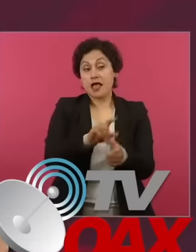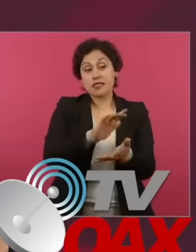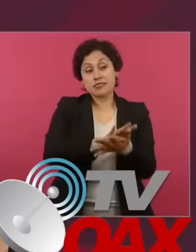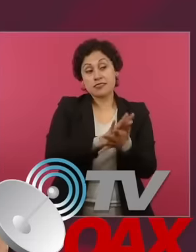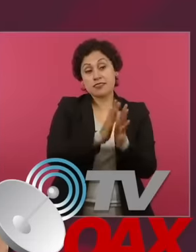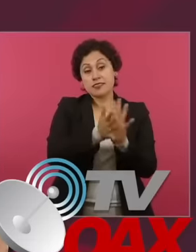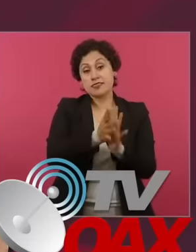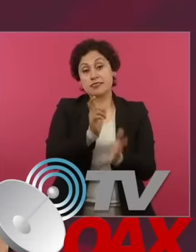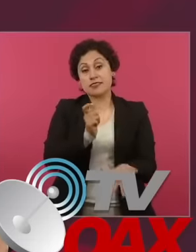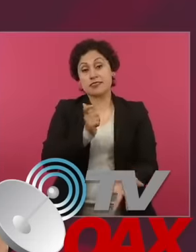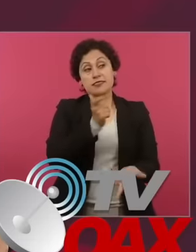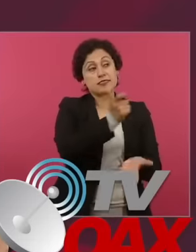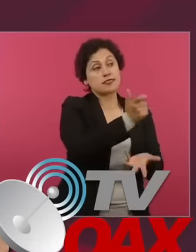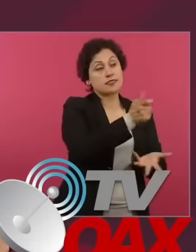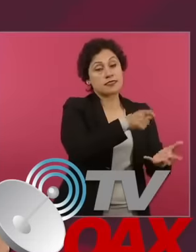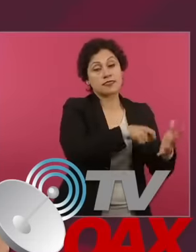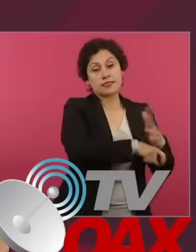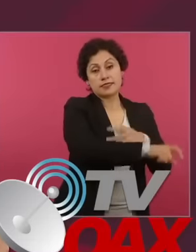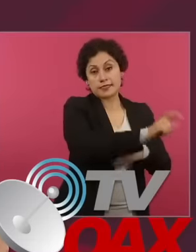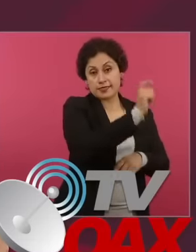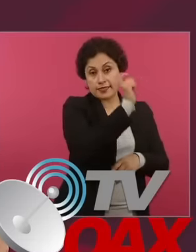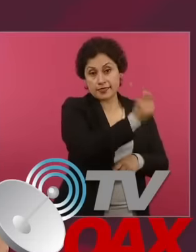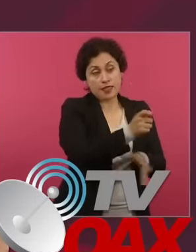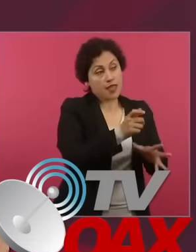apoyados, financiados, impulsados